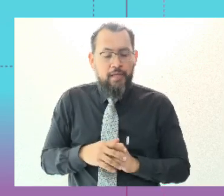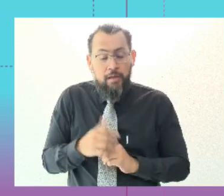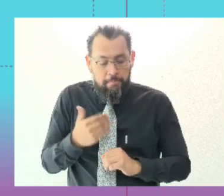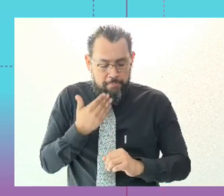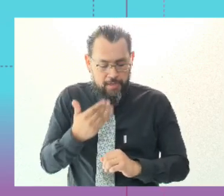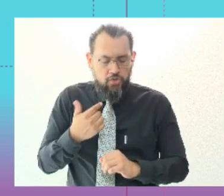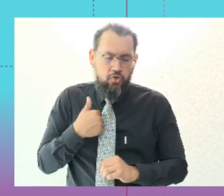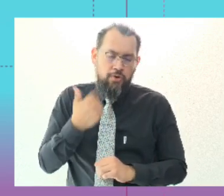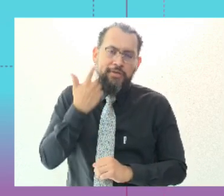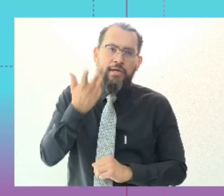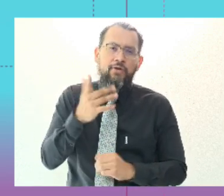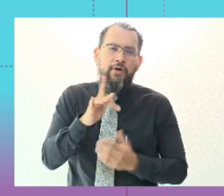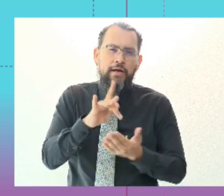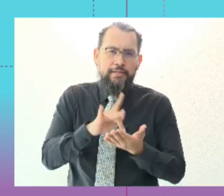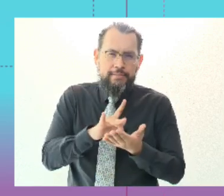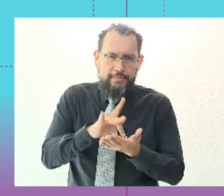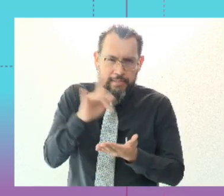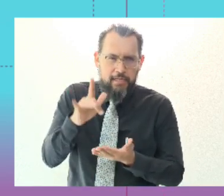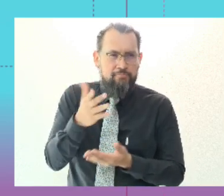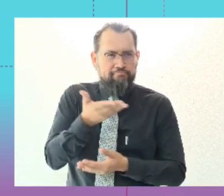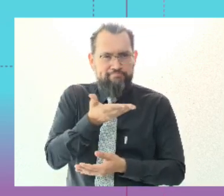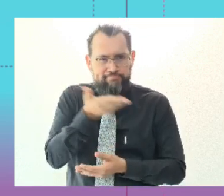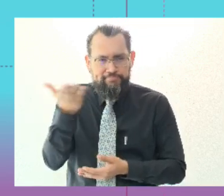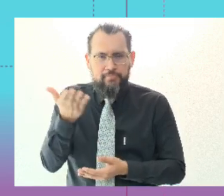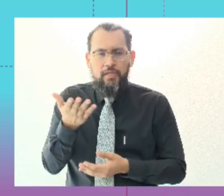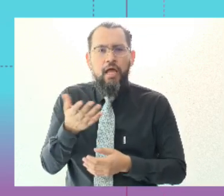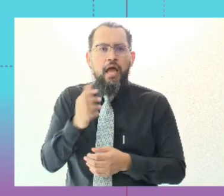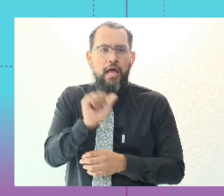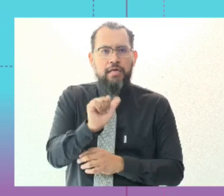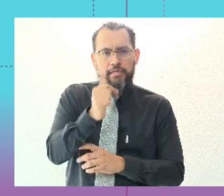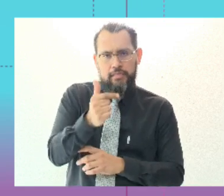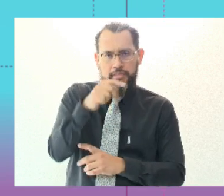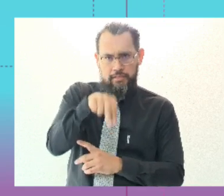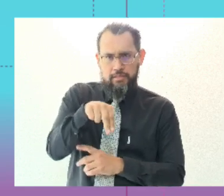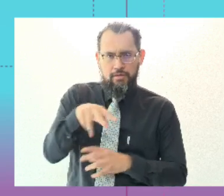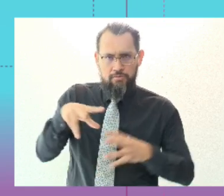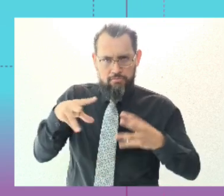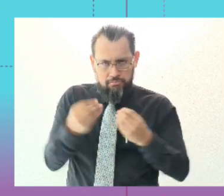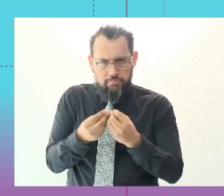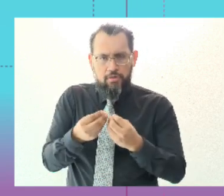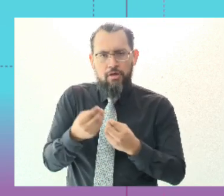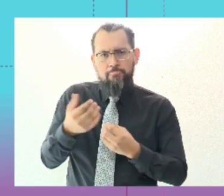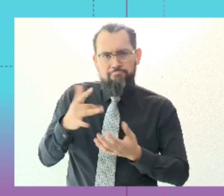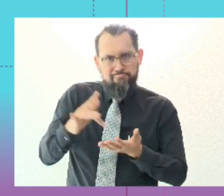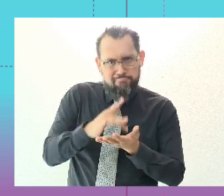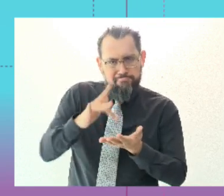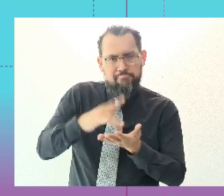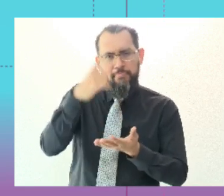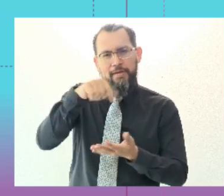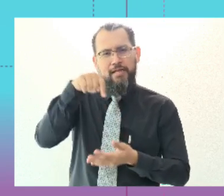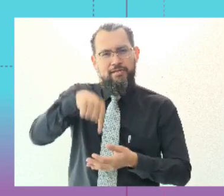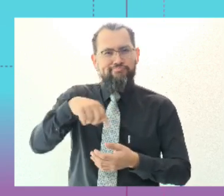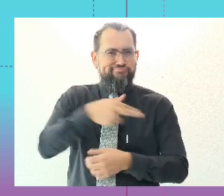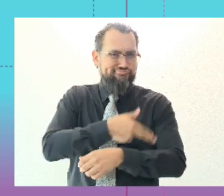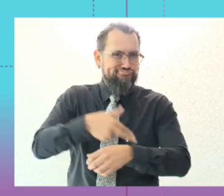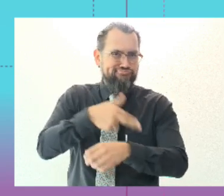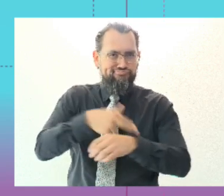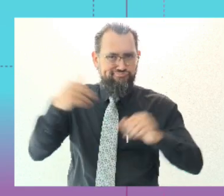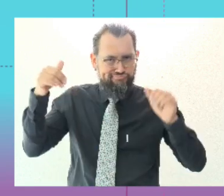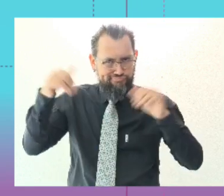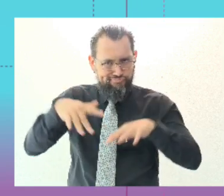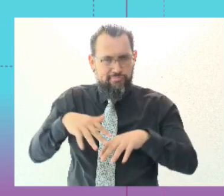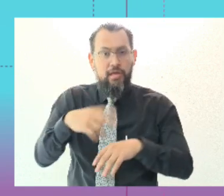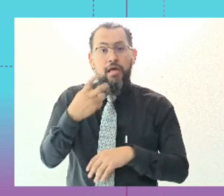quiero agradecer el acompañamiento del Archivo General de la Nación para la realización de estas jornadas.